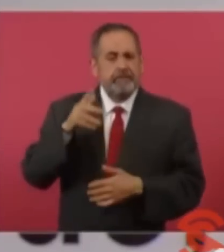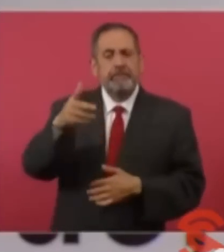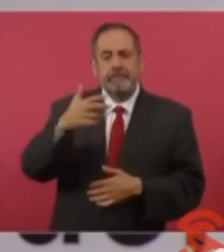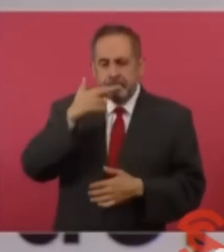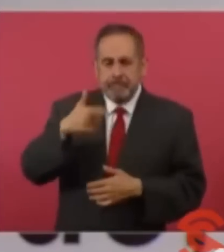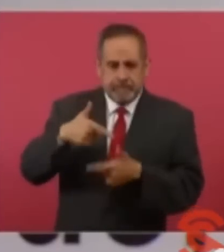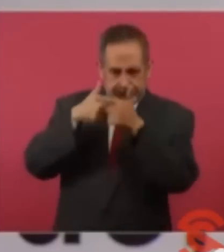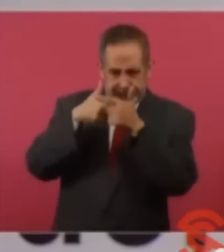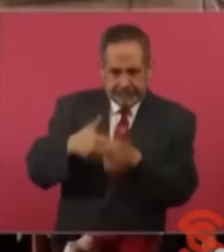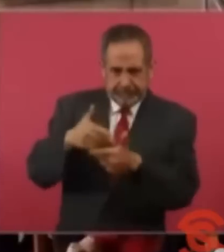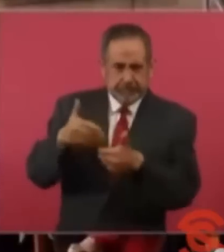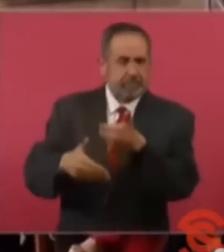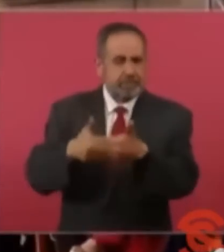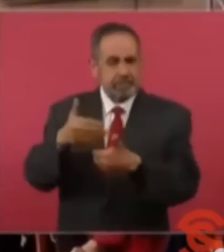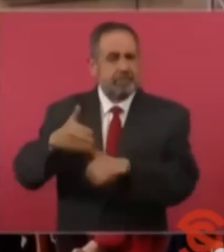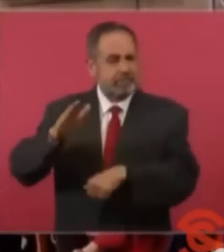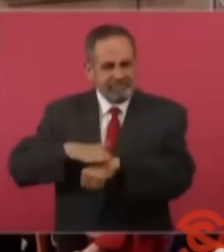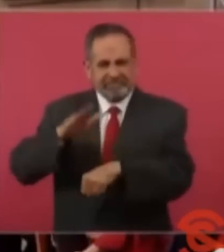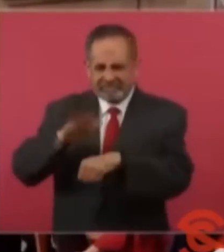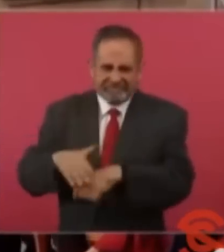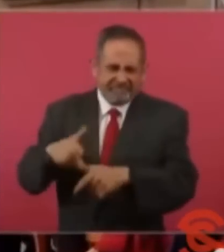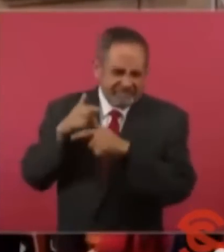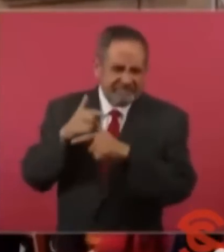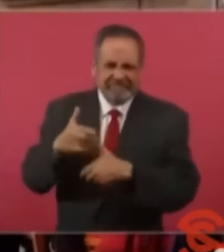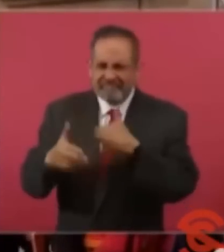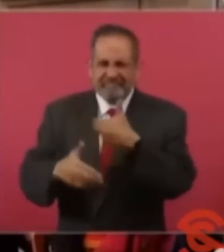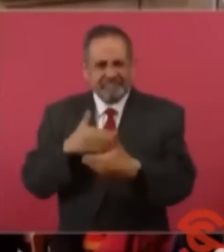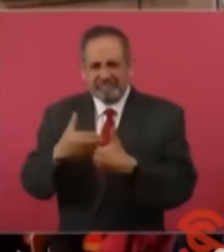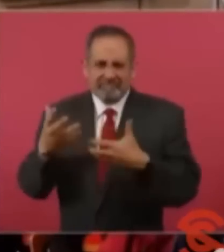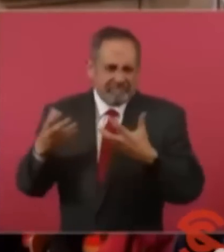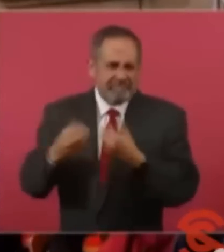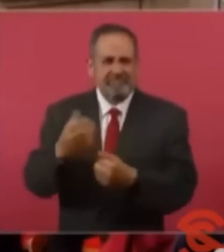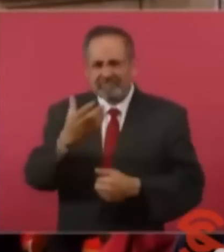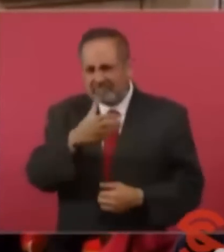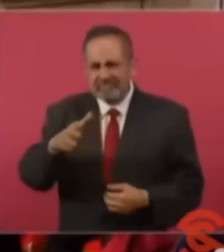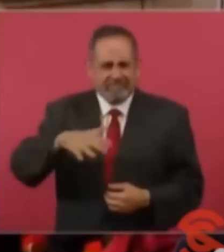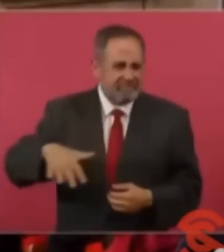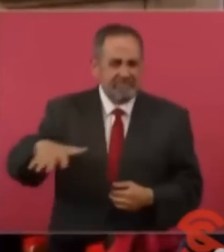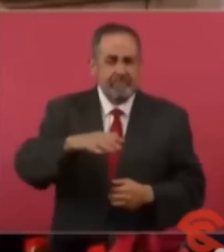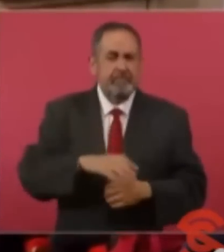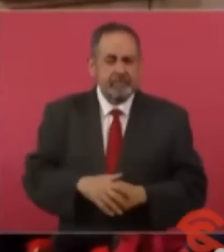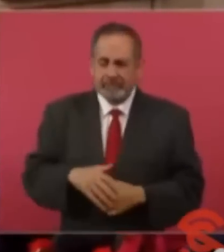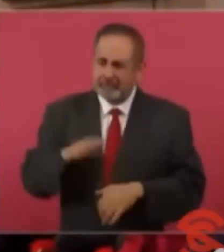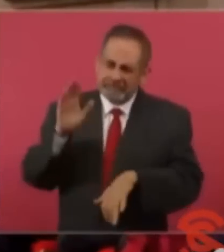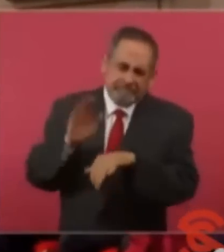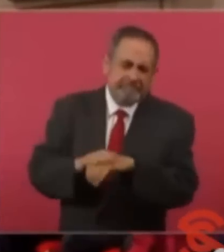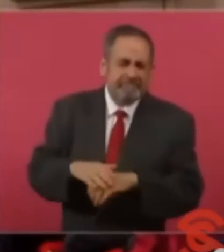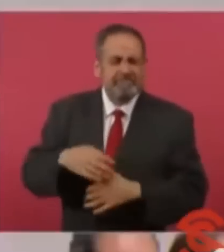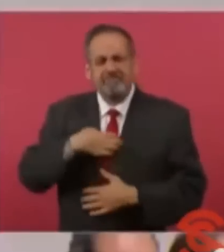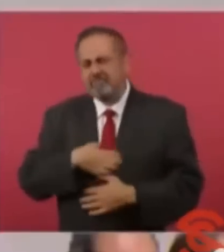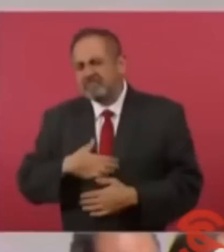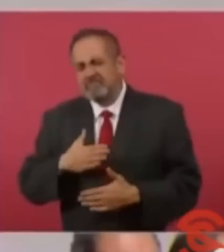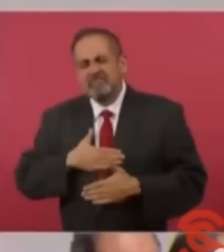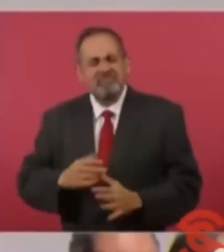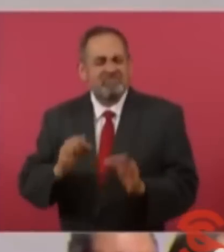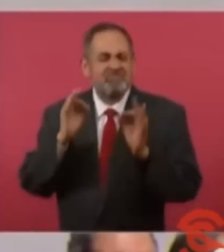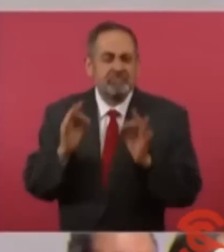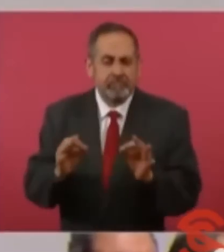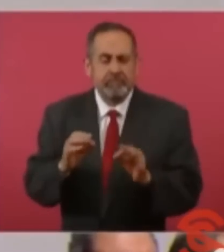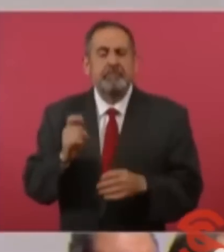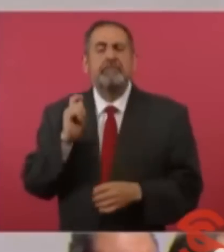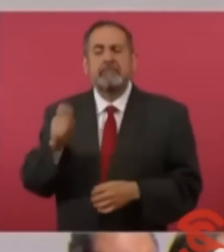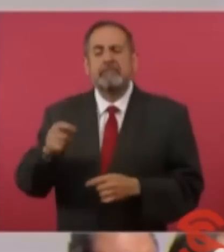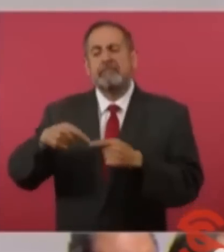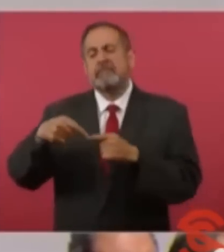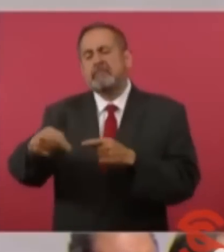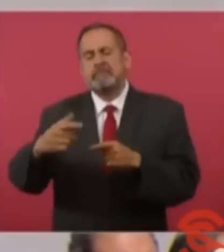seguir produciendo cada vez más en el campo y con una gran satisfacción que